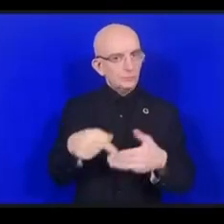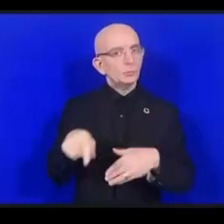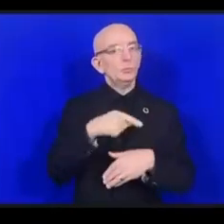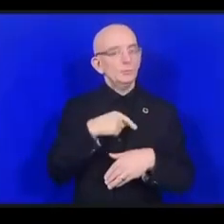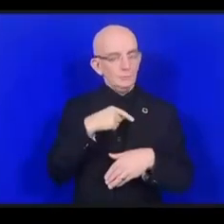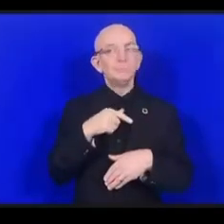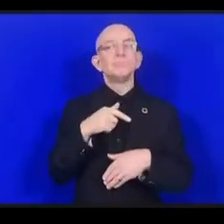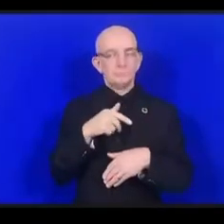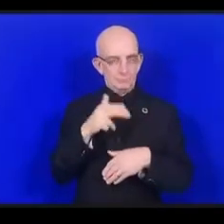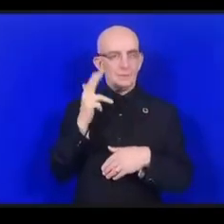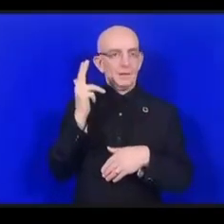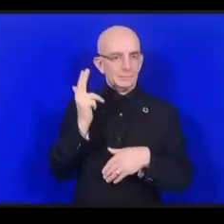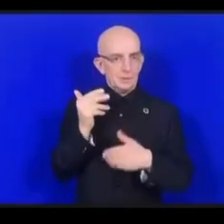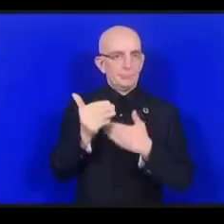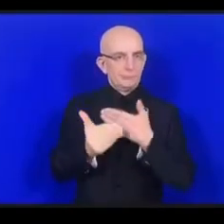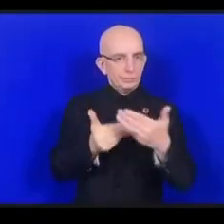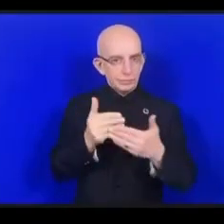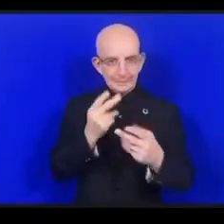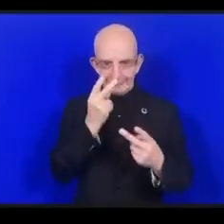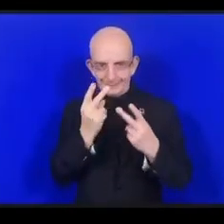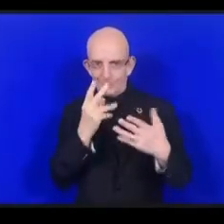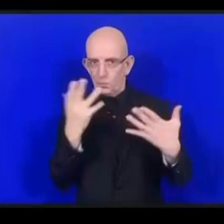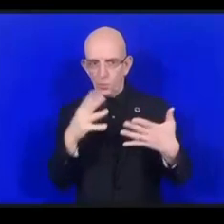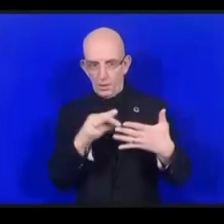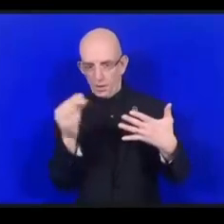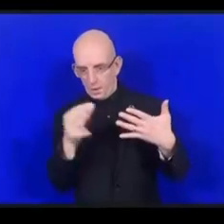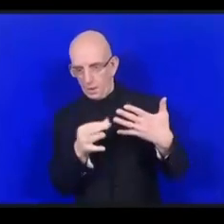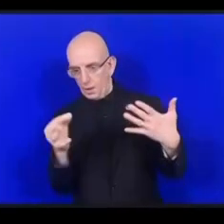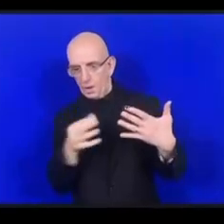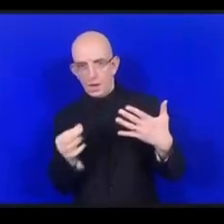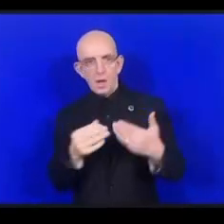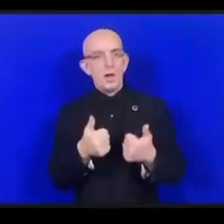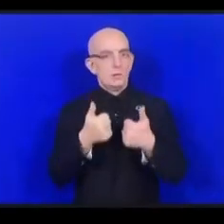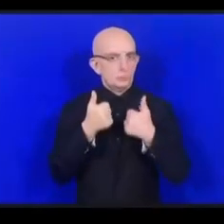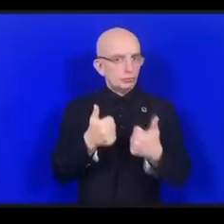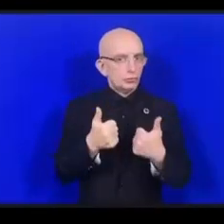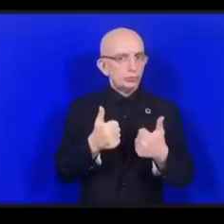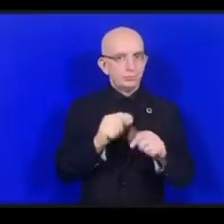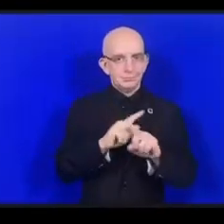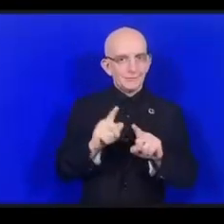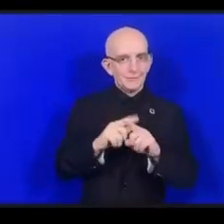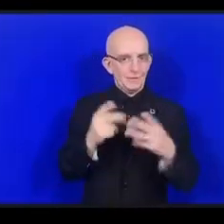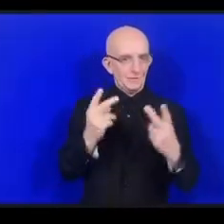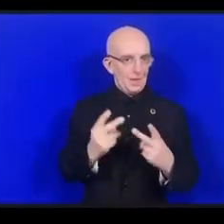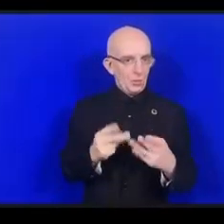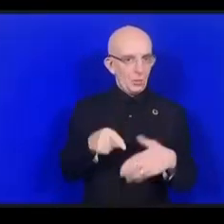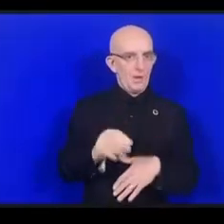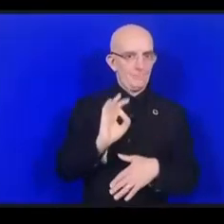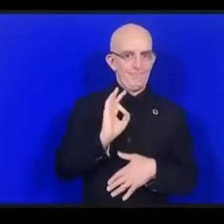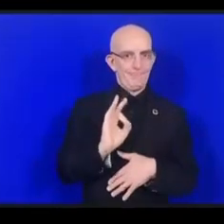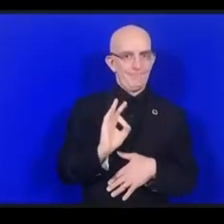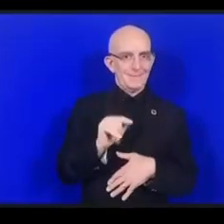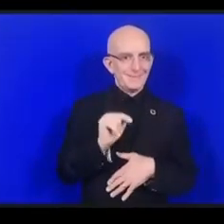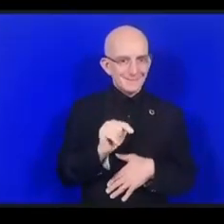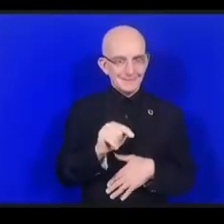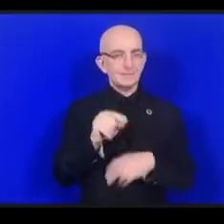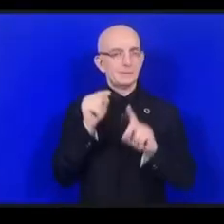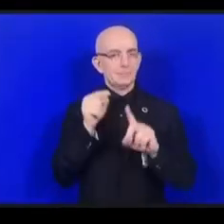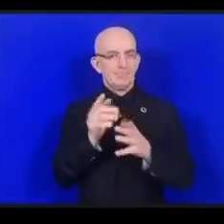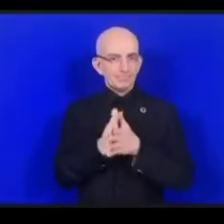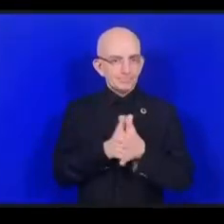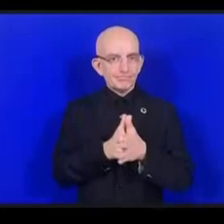frecuencia eran aspiraciones eran intenciones eran metas pero en realidad no eran